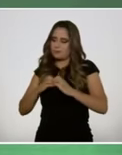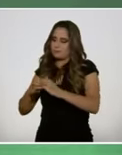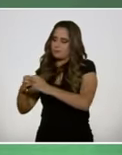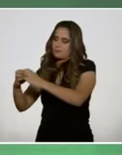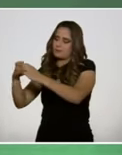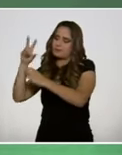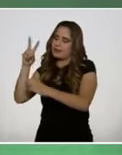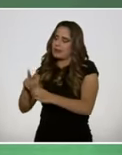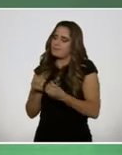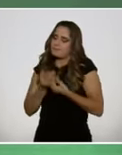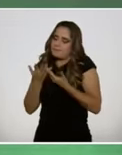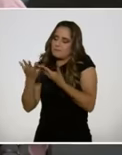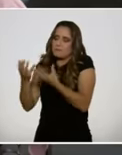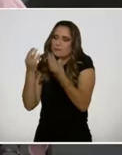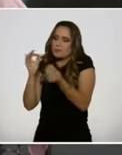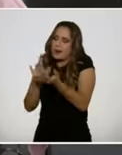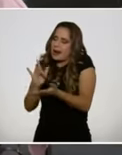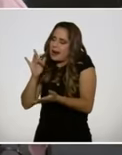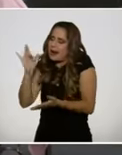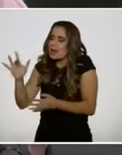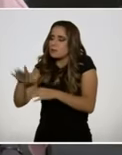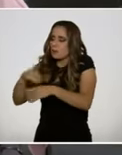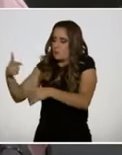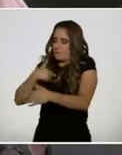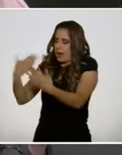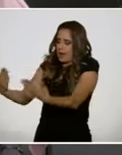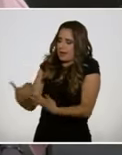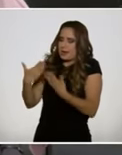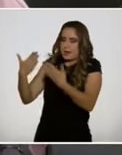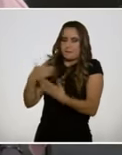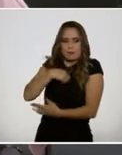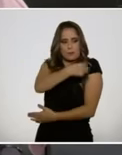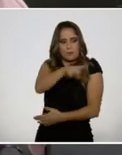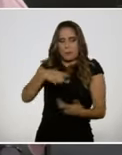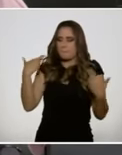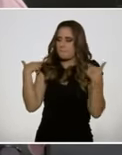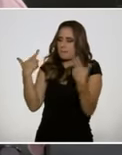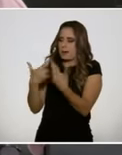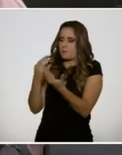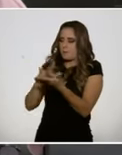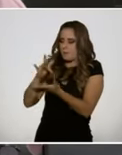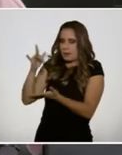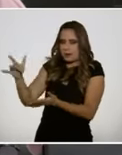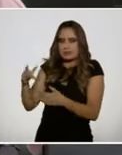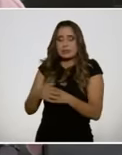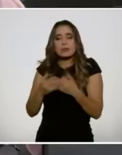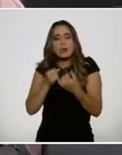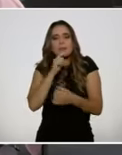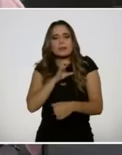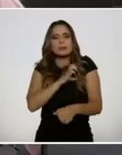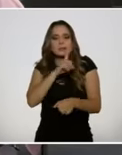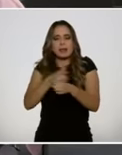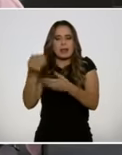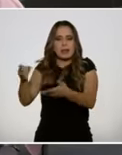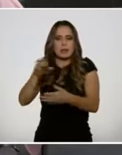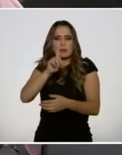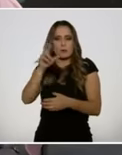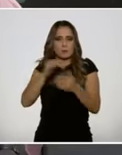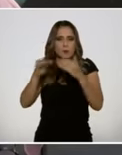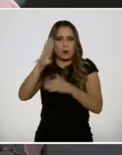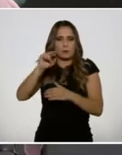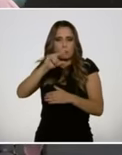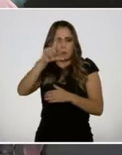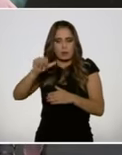es alimento para nosotros como maestros, es algo bello. Y agradezco mucho y muy especial a la doctora María Elena Álvarez